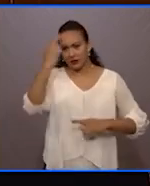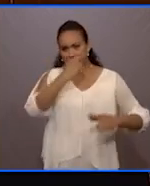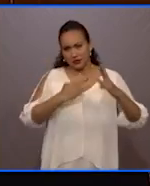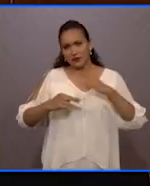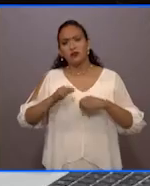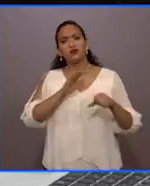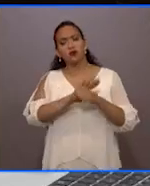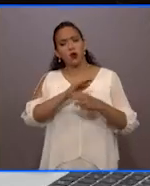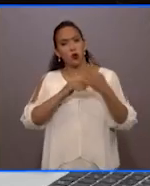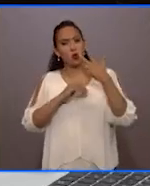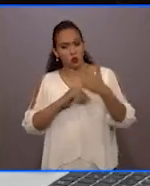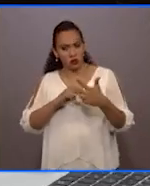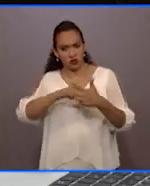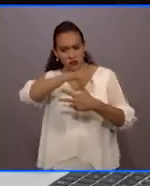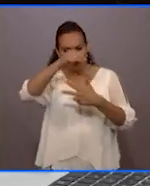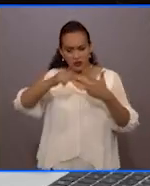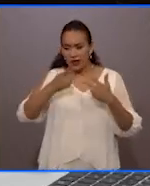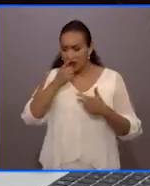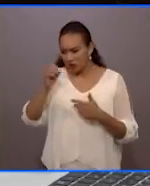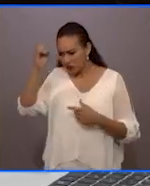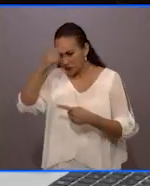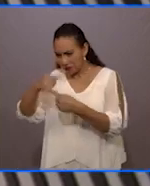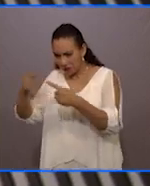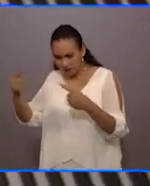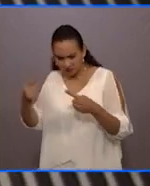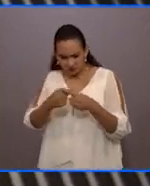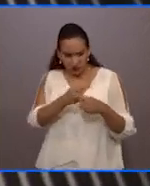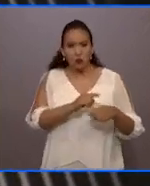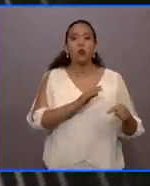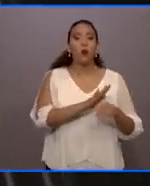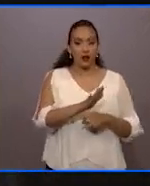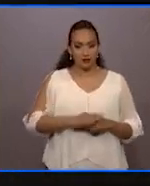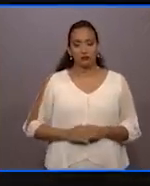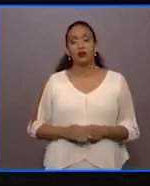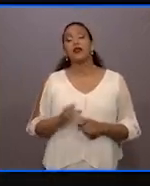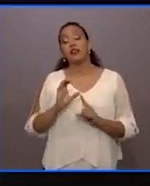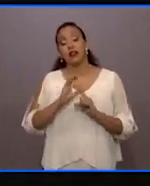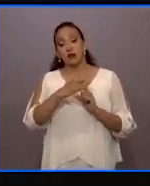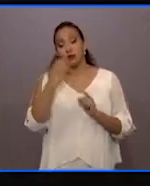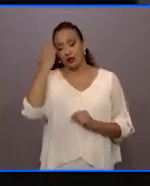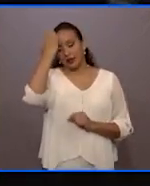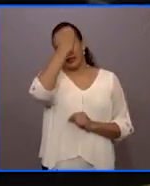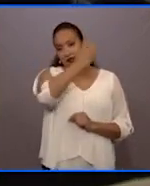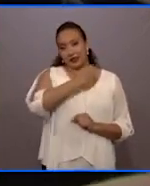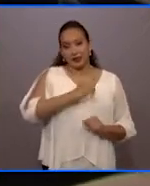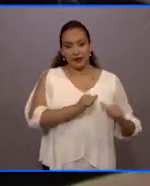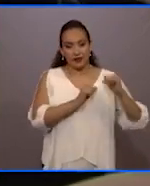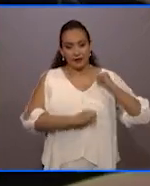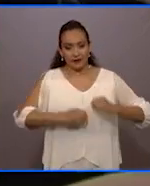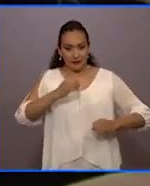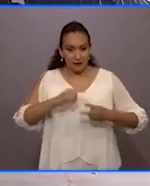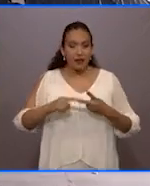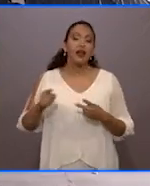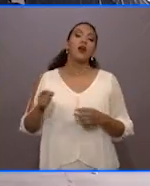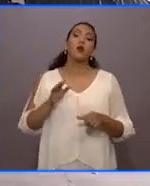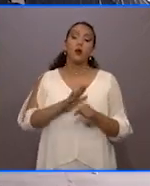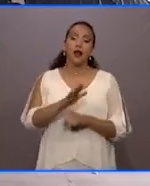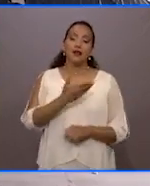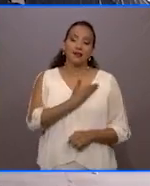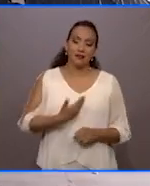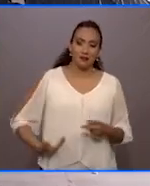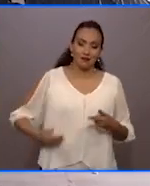sin materia 8 recursos de inconformidad en contra de actos y omisiones de los comités de evaluación de los poderes legislativo y